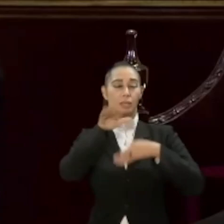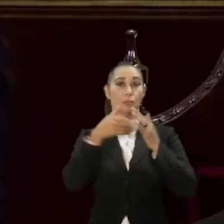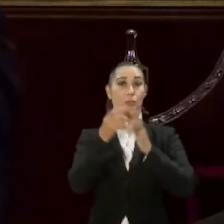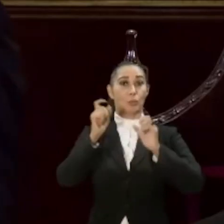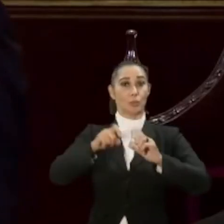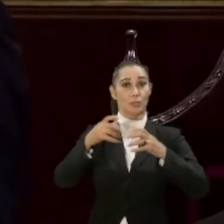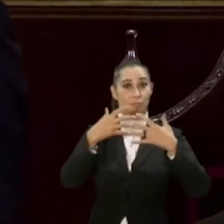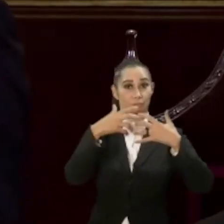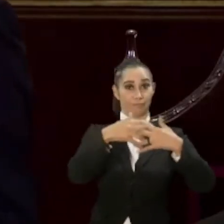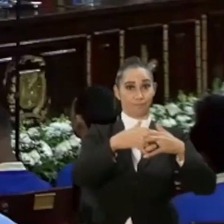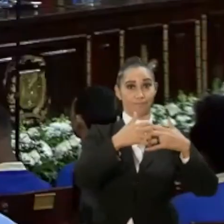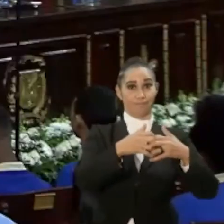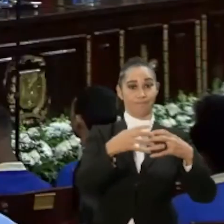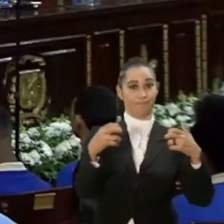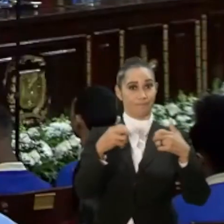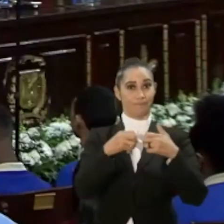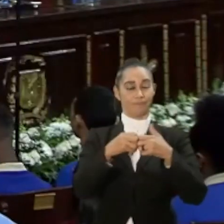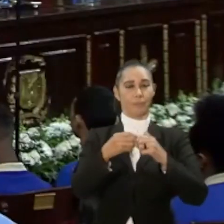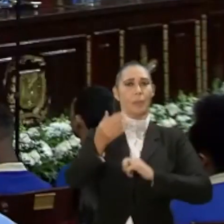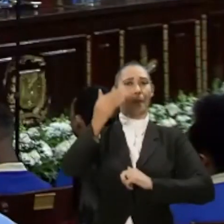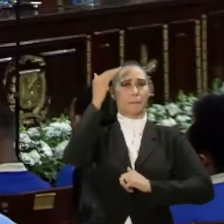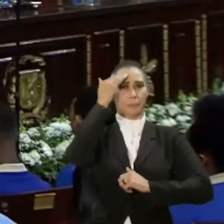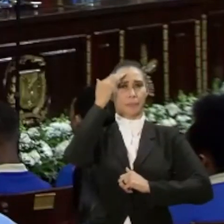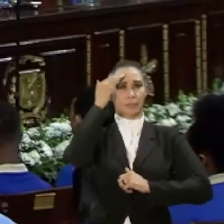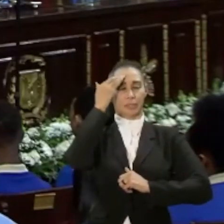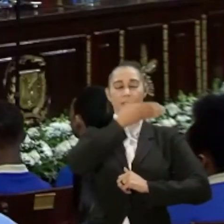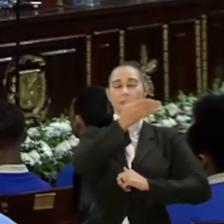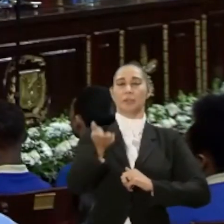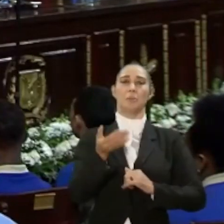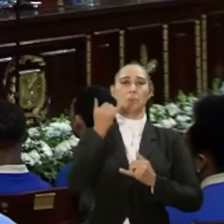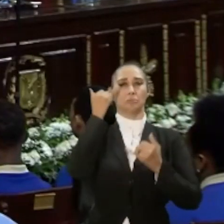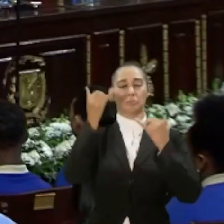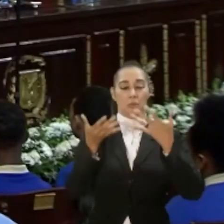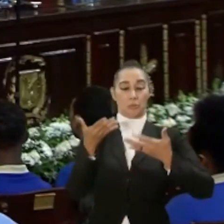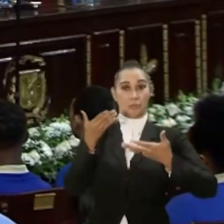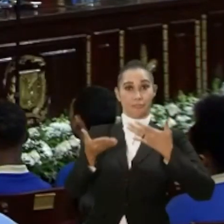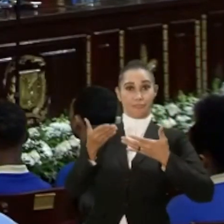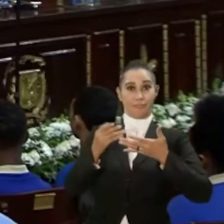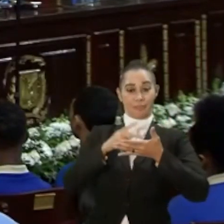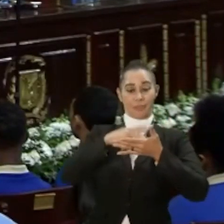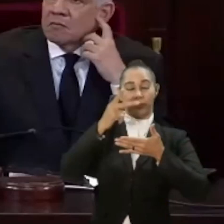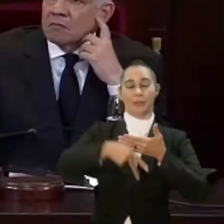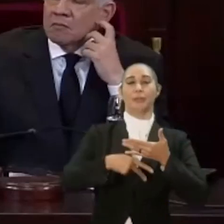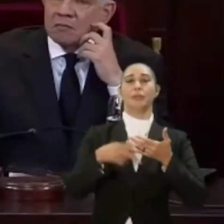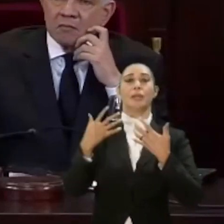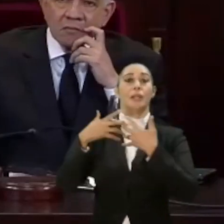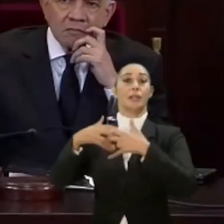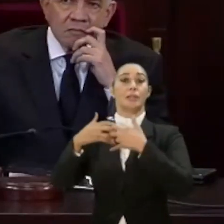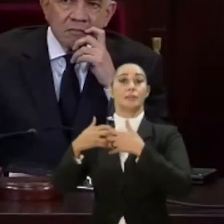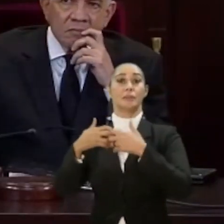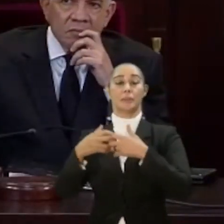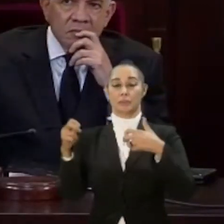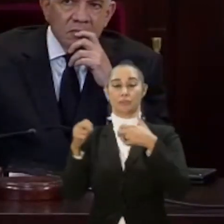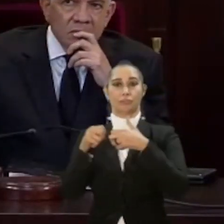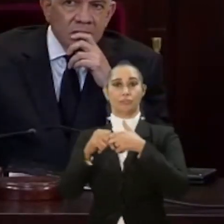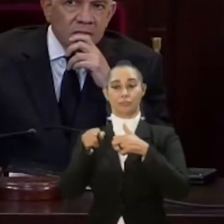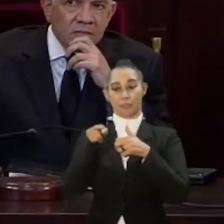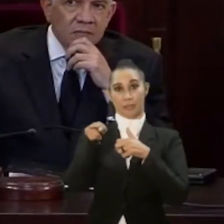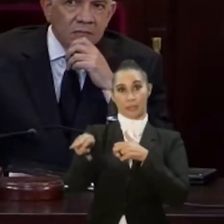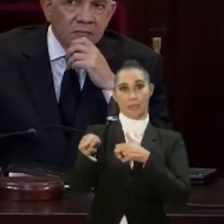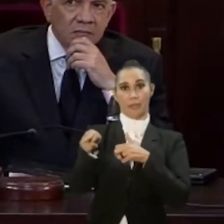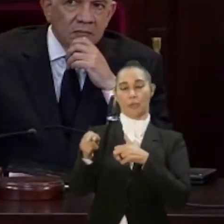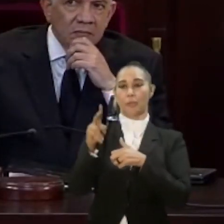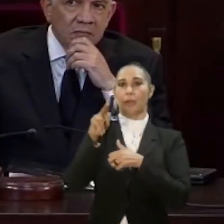las distribuidoras. Para que tengan una idea de la competitividad de este proyecto, las empresas distribuidoras de energía van a adquirir